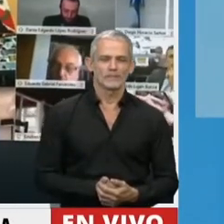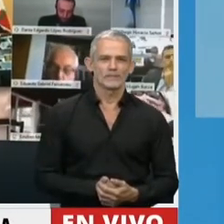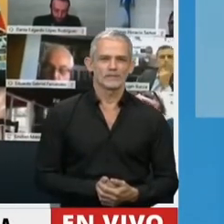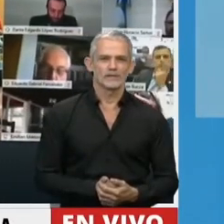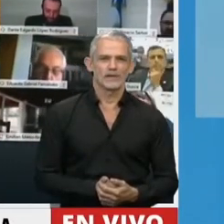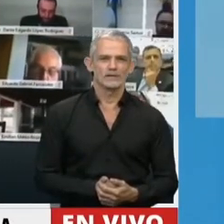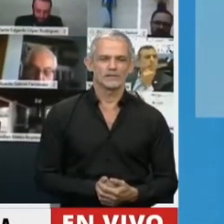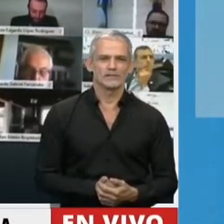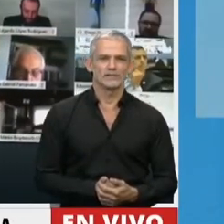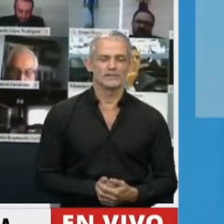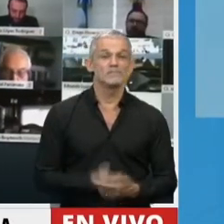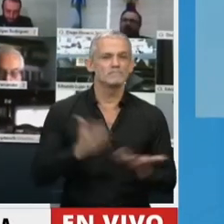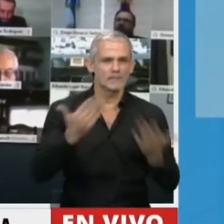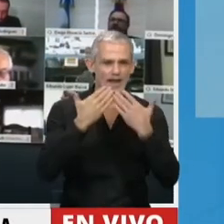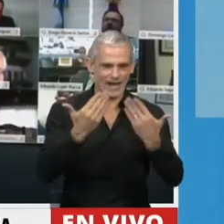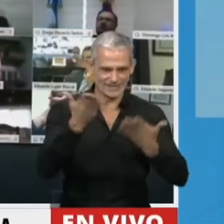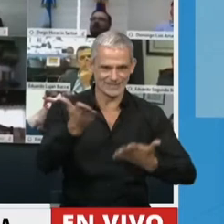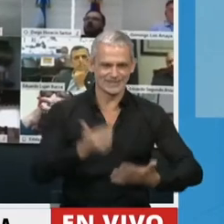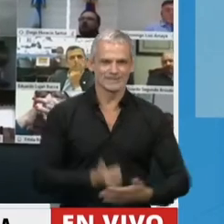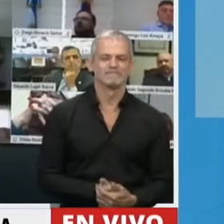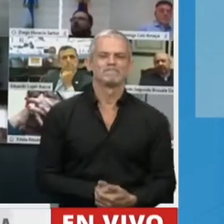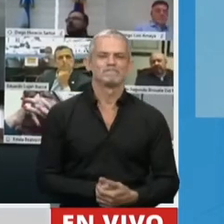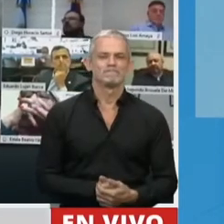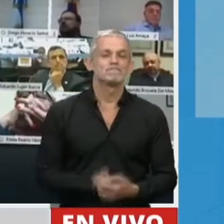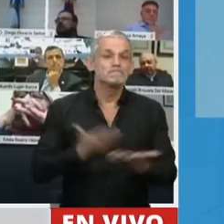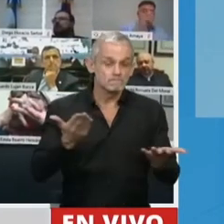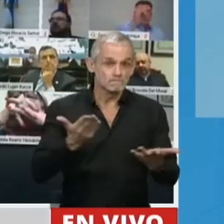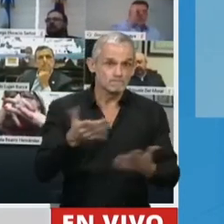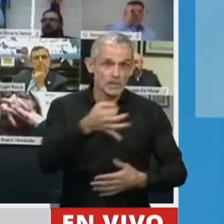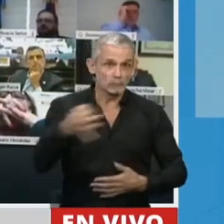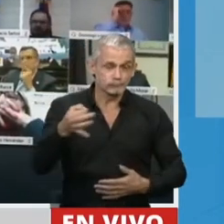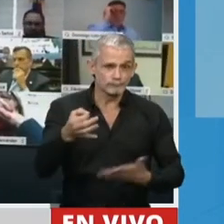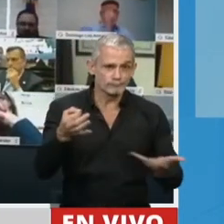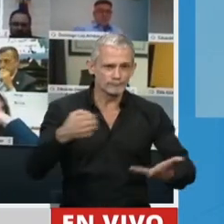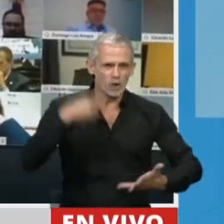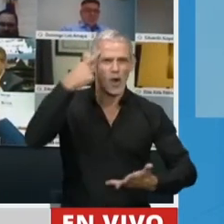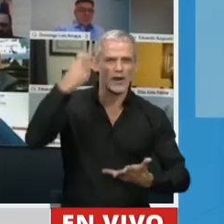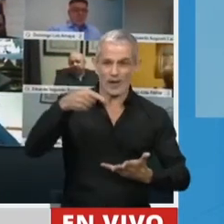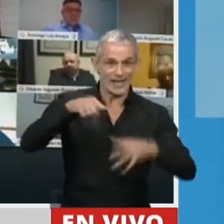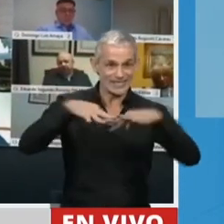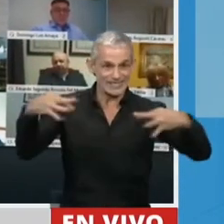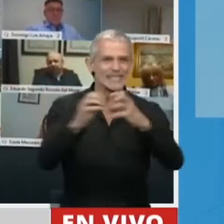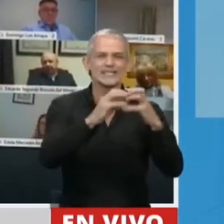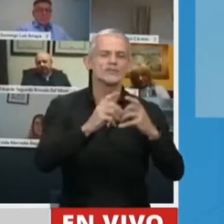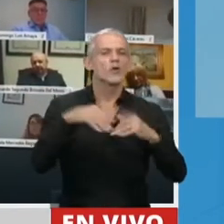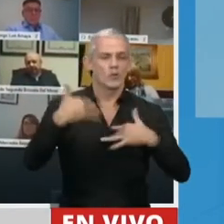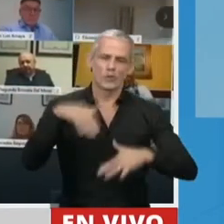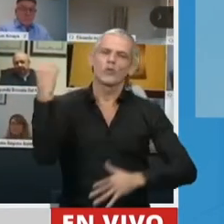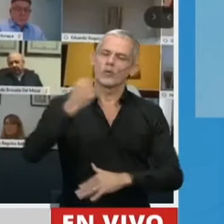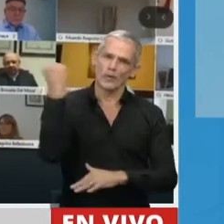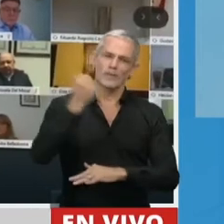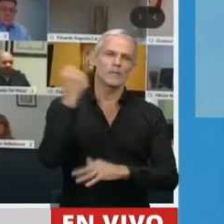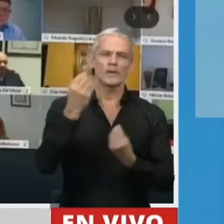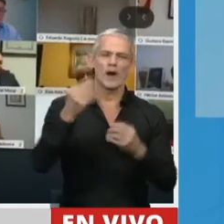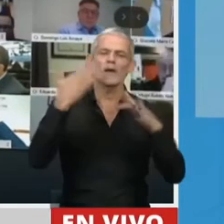Hola. Gracias, presidente. Bueno, ciertamente yo considero que esta sesión es muy importante para